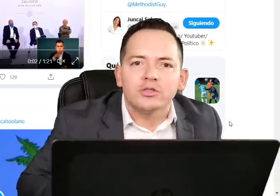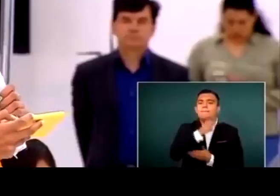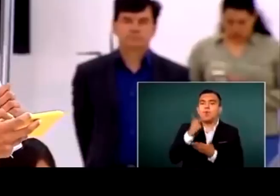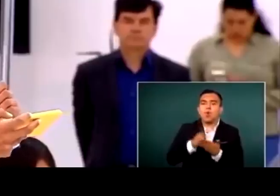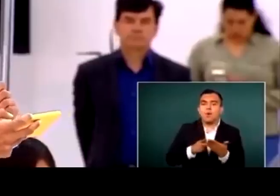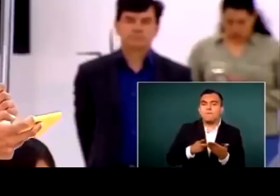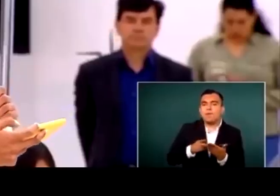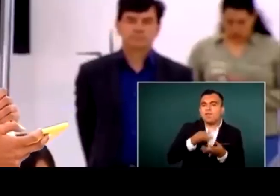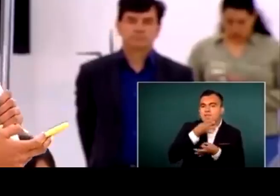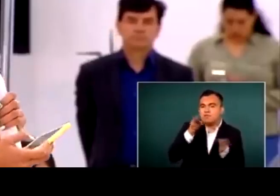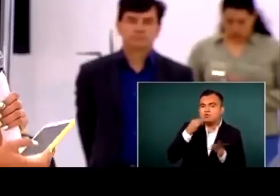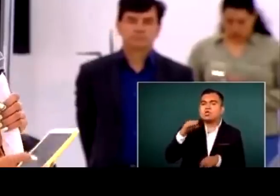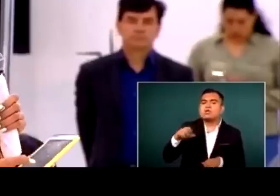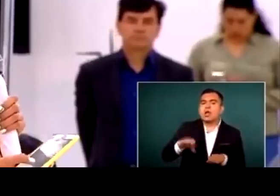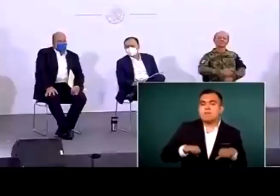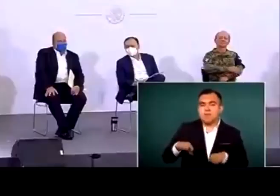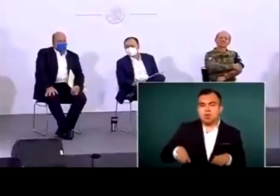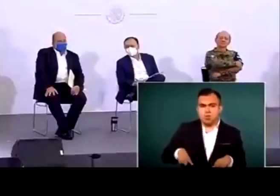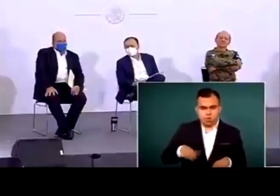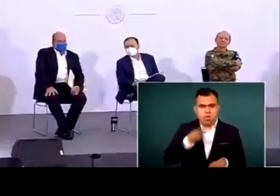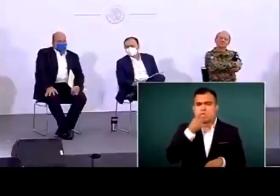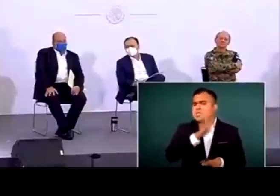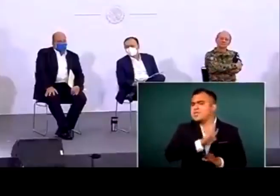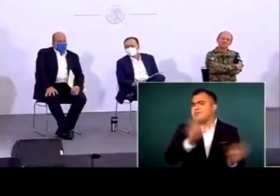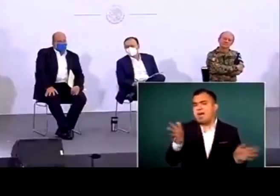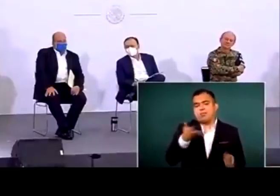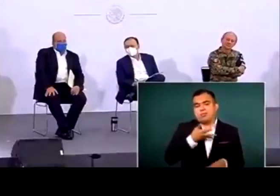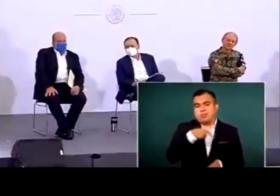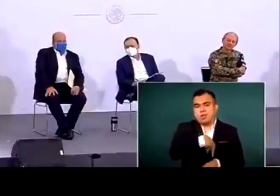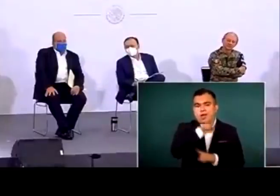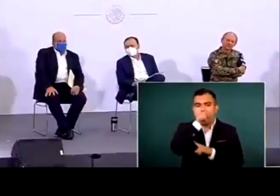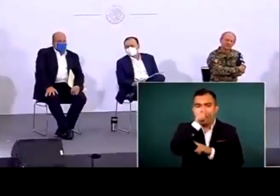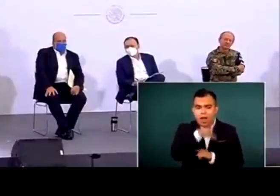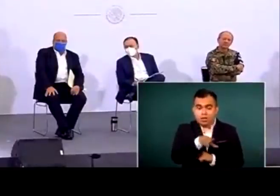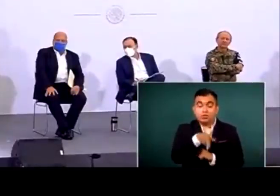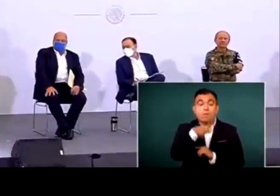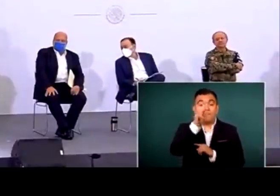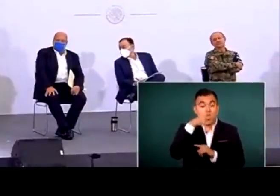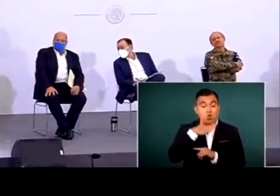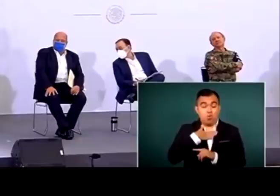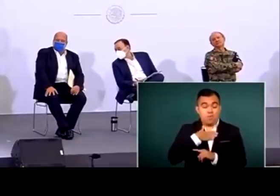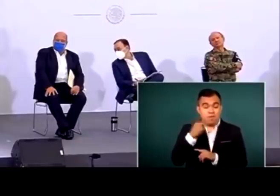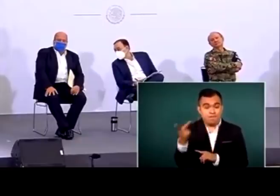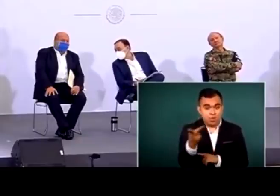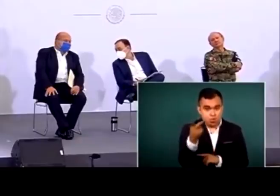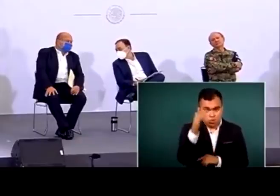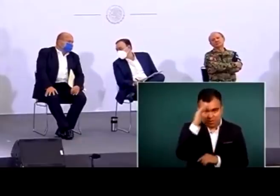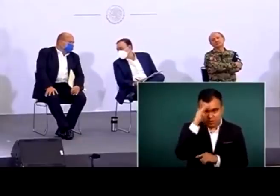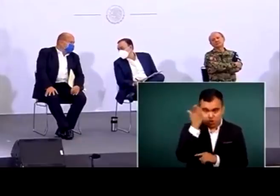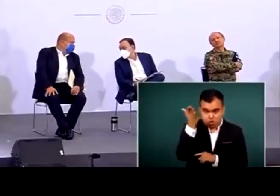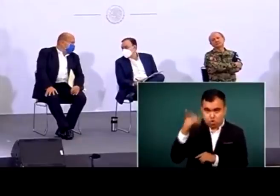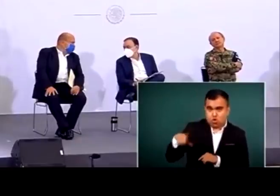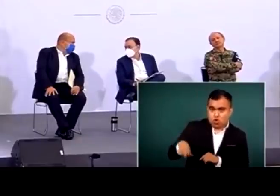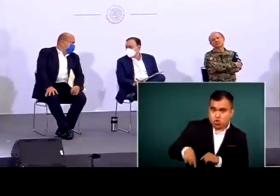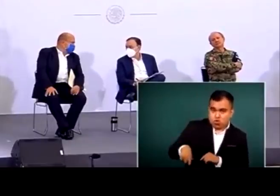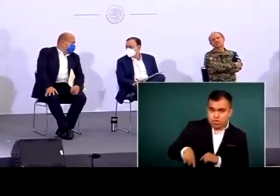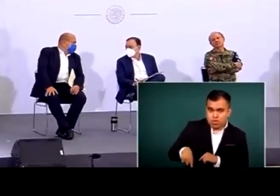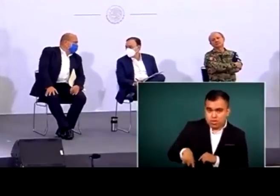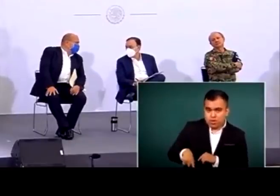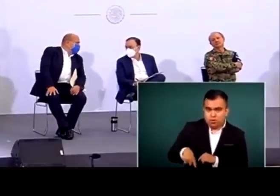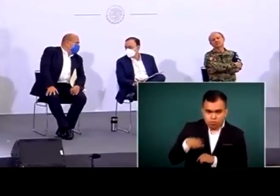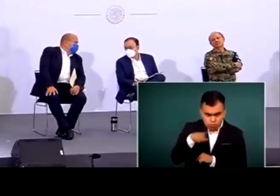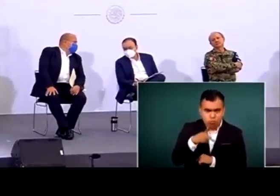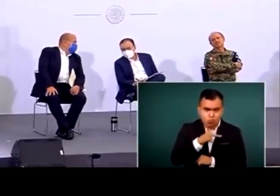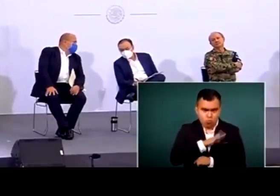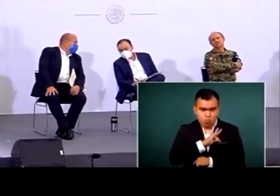el endeudamiento ya está ya está adquirido por el estado mi pregunta es la siguiente señor gobernador podría dar su